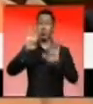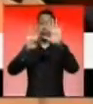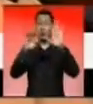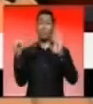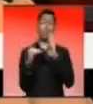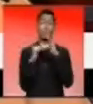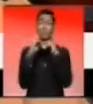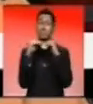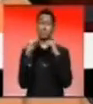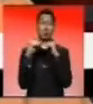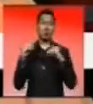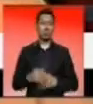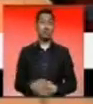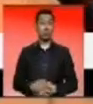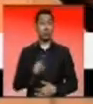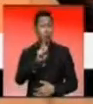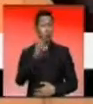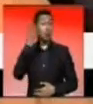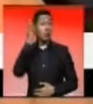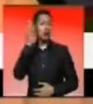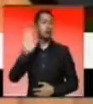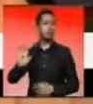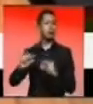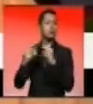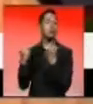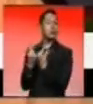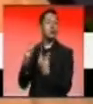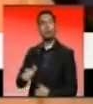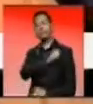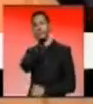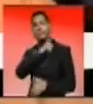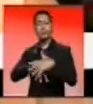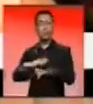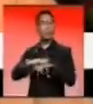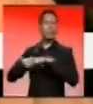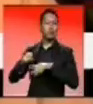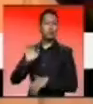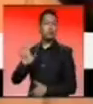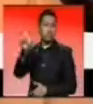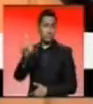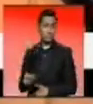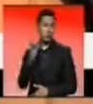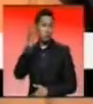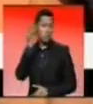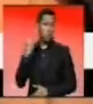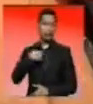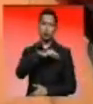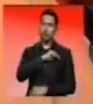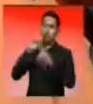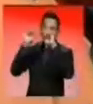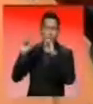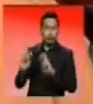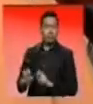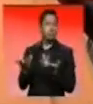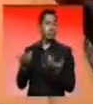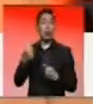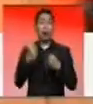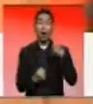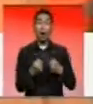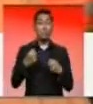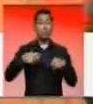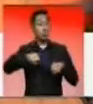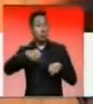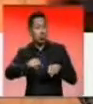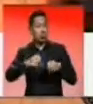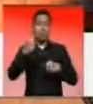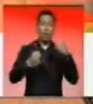$49,000. ¿Una mujer integraba la...? Así es, una estructura delictiva en la que participaba una mujer y estamos verificando en qué vehículo se